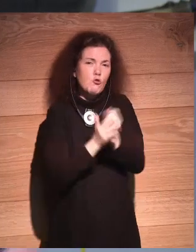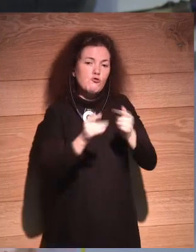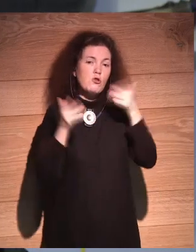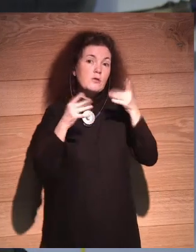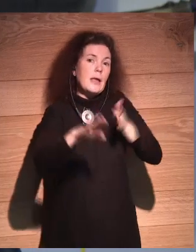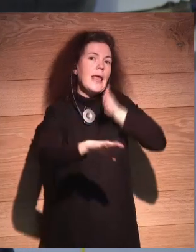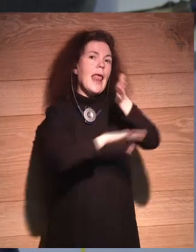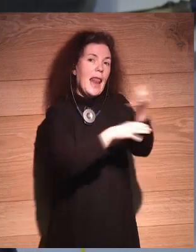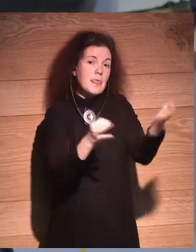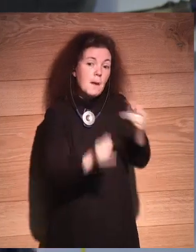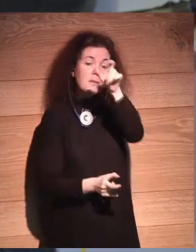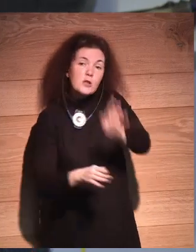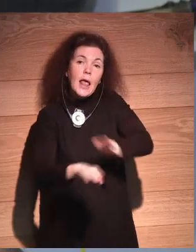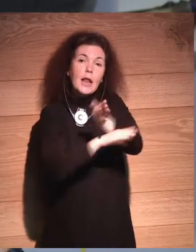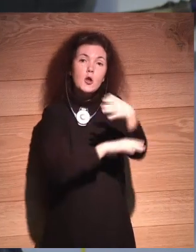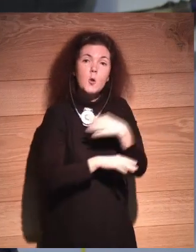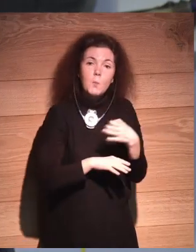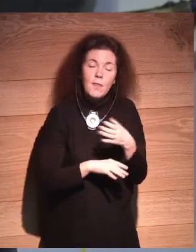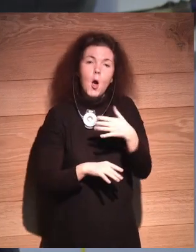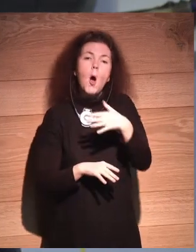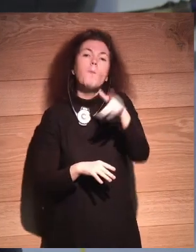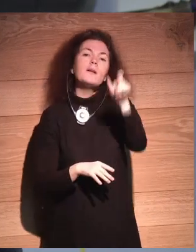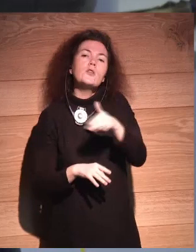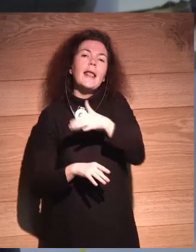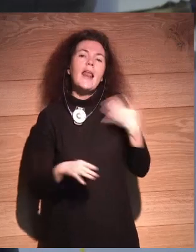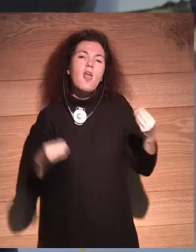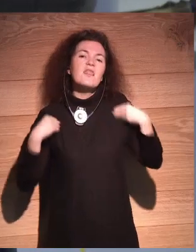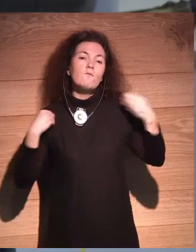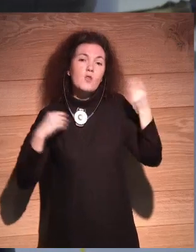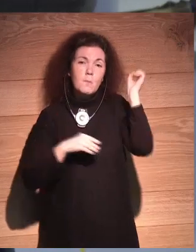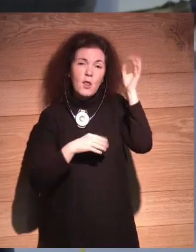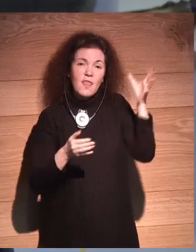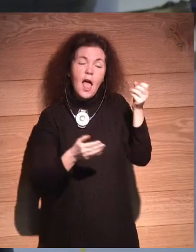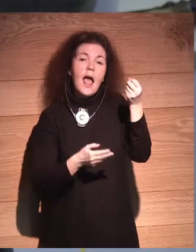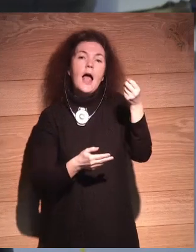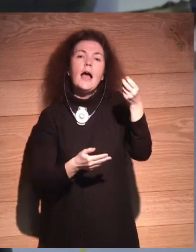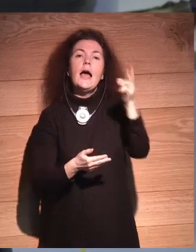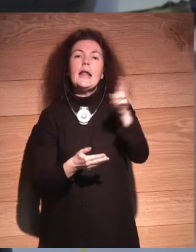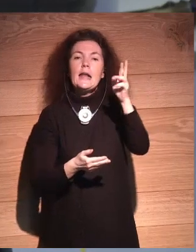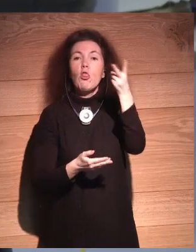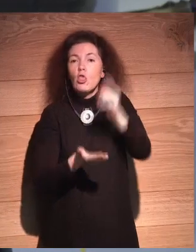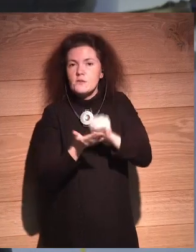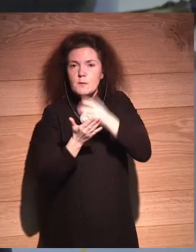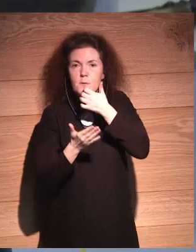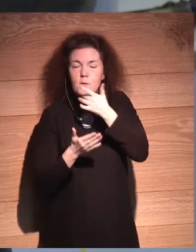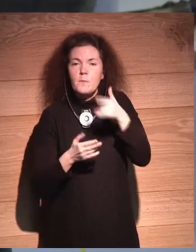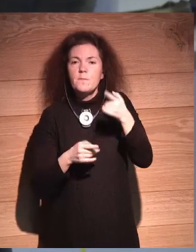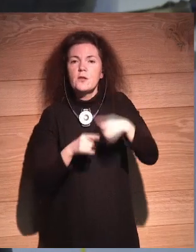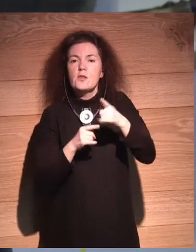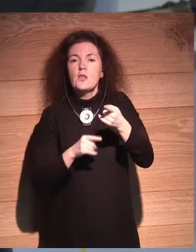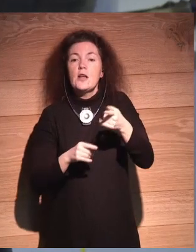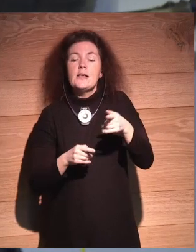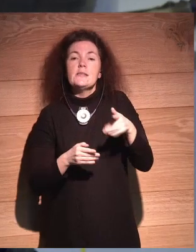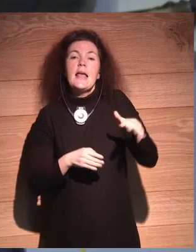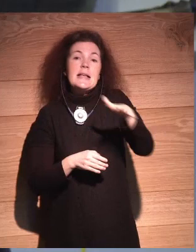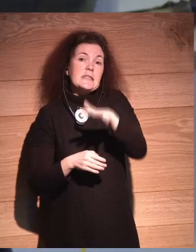ir, y para los que no puedan ir allí o para los que quieran disfrutar de todas estas ponencias dos veces, o de algunos de los invitados, en